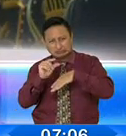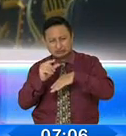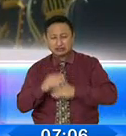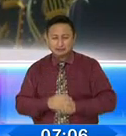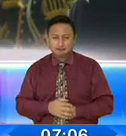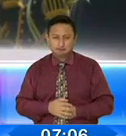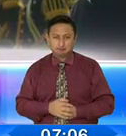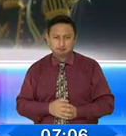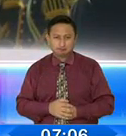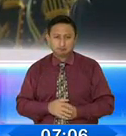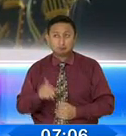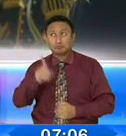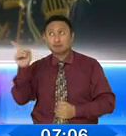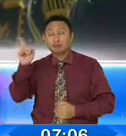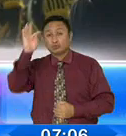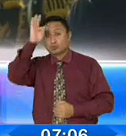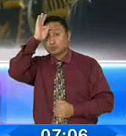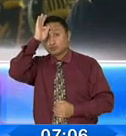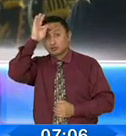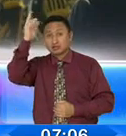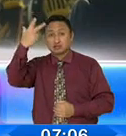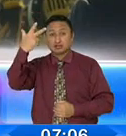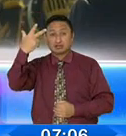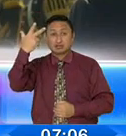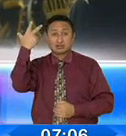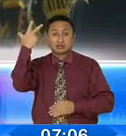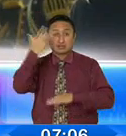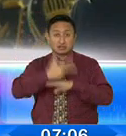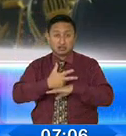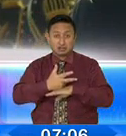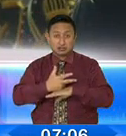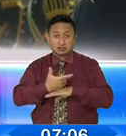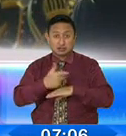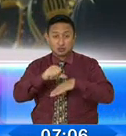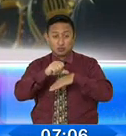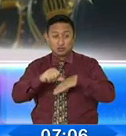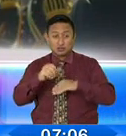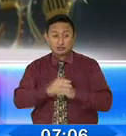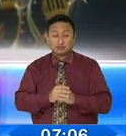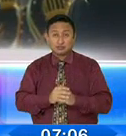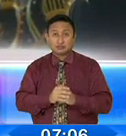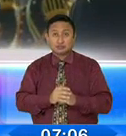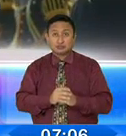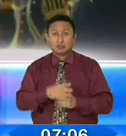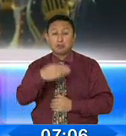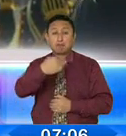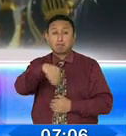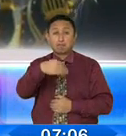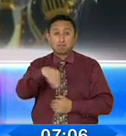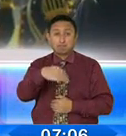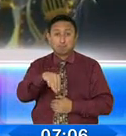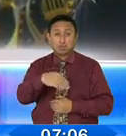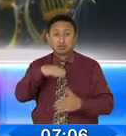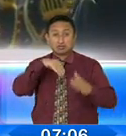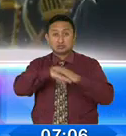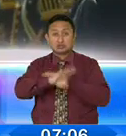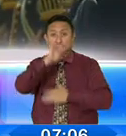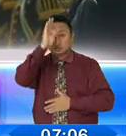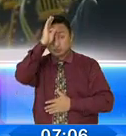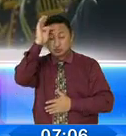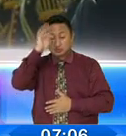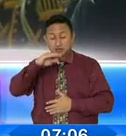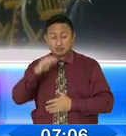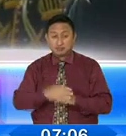estaré en la clínica 3 días. La operación será el día miércoles, ingresaré a la clínica el día